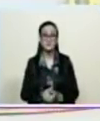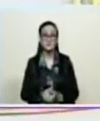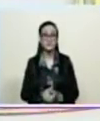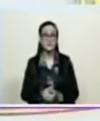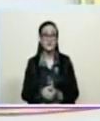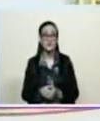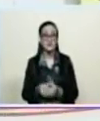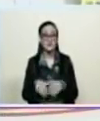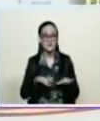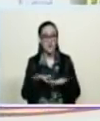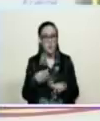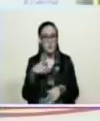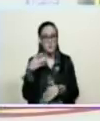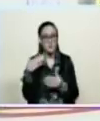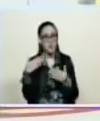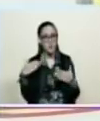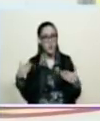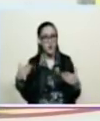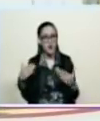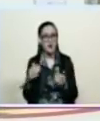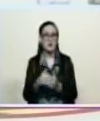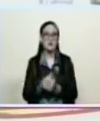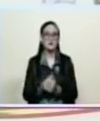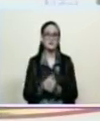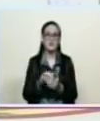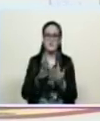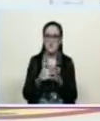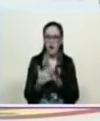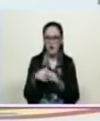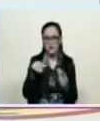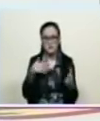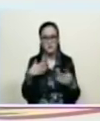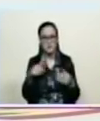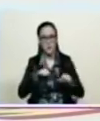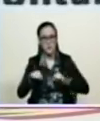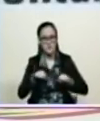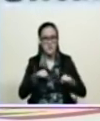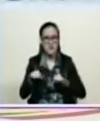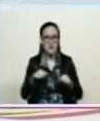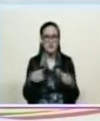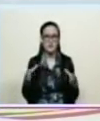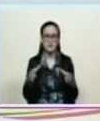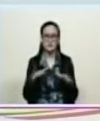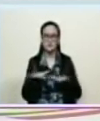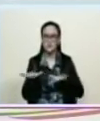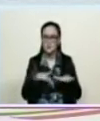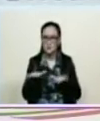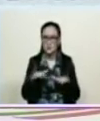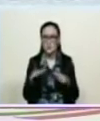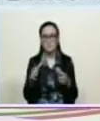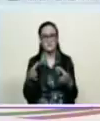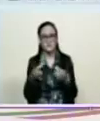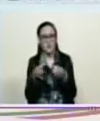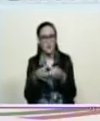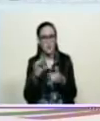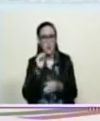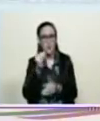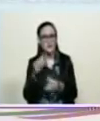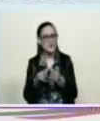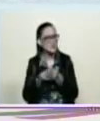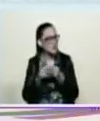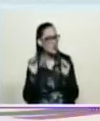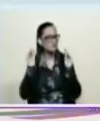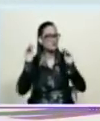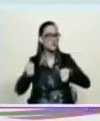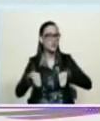Al movimiento popular, a los movimientos de barrio, a los movimientos juveniles, a